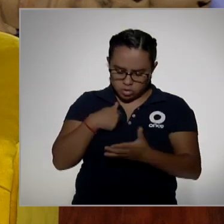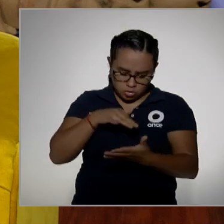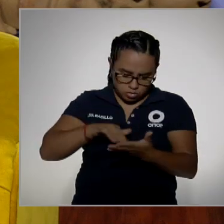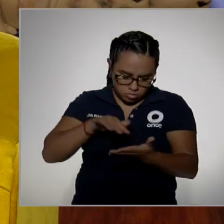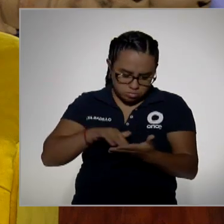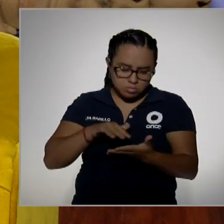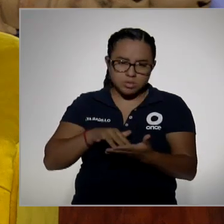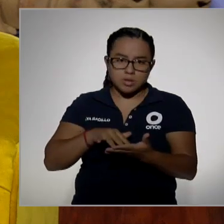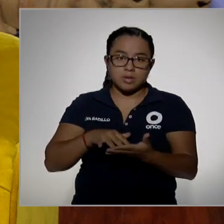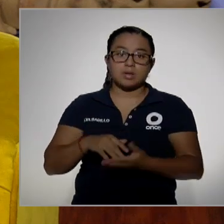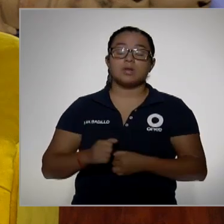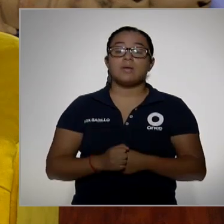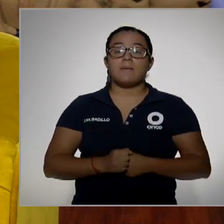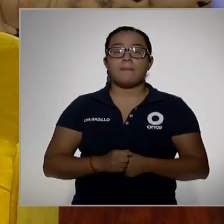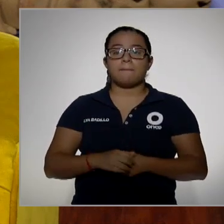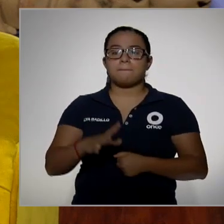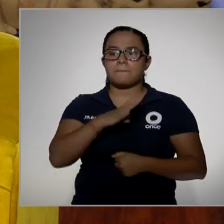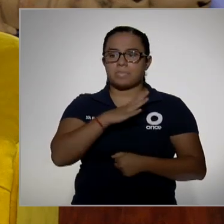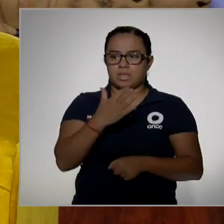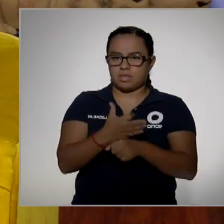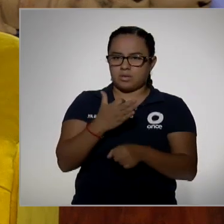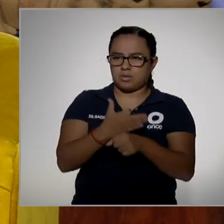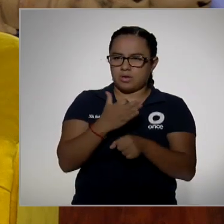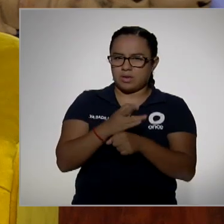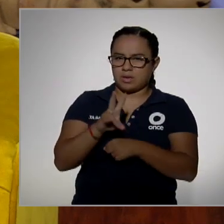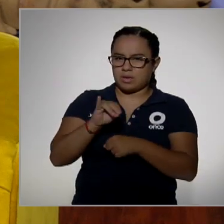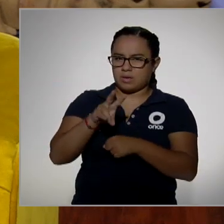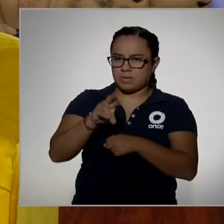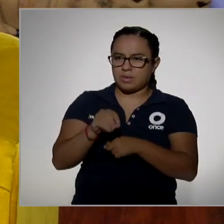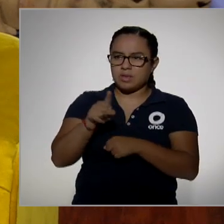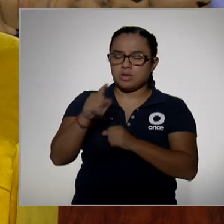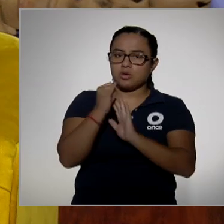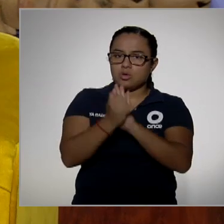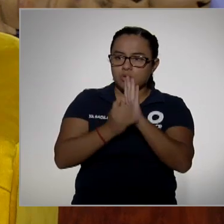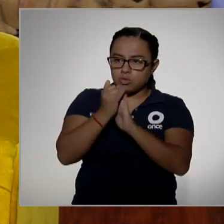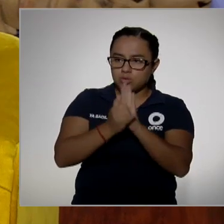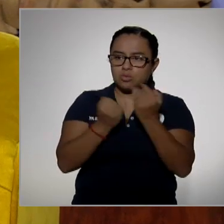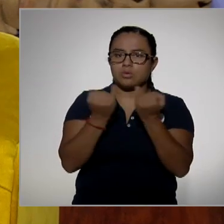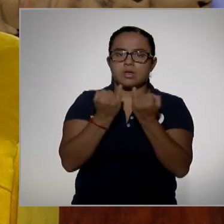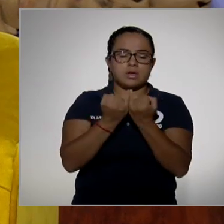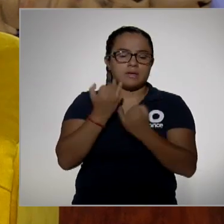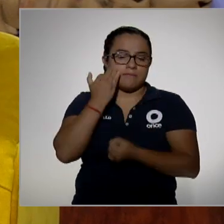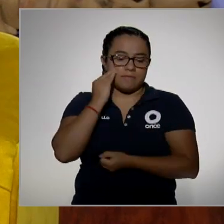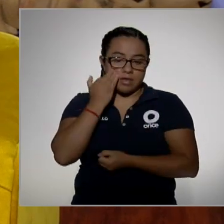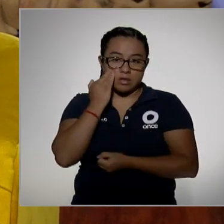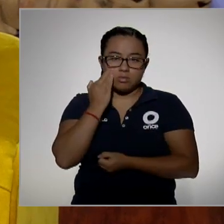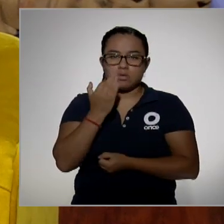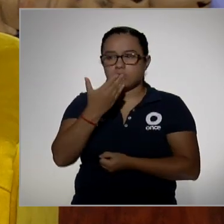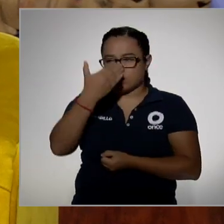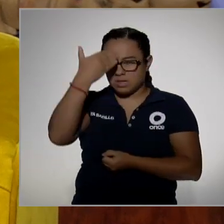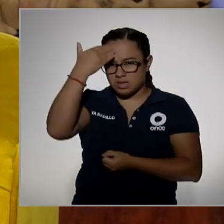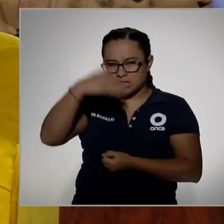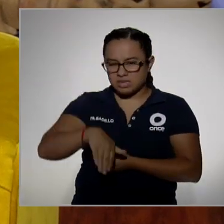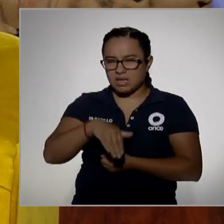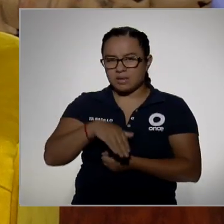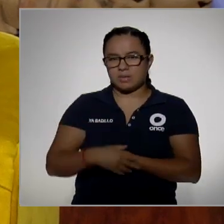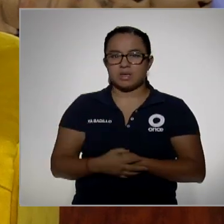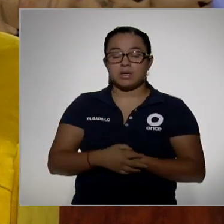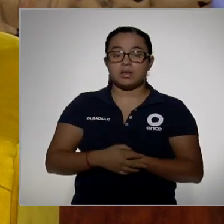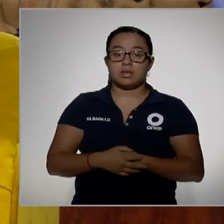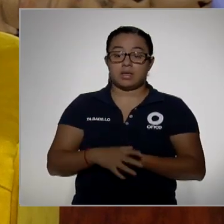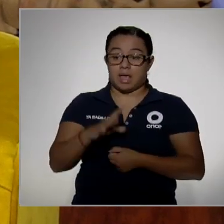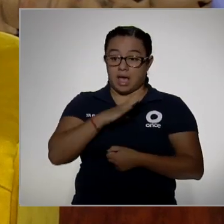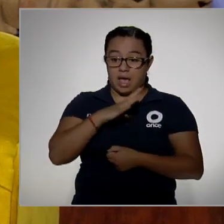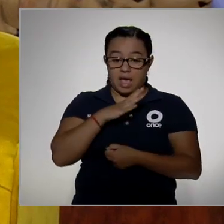redes sociales estamos transmitiendo en este momento ya en vivo a través de youtube y de facebook sabe que nosotros todos nuestros